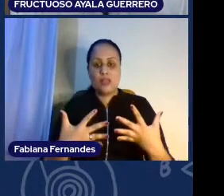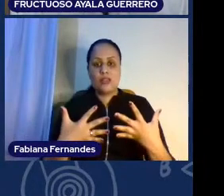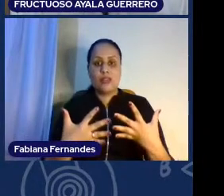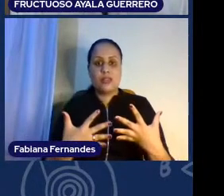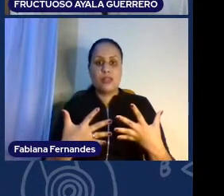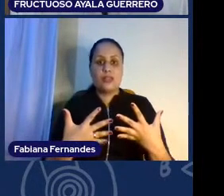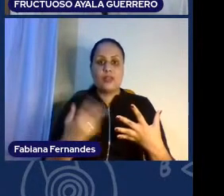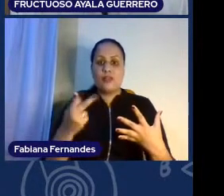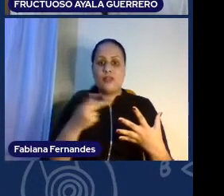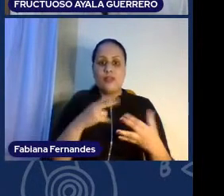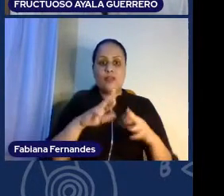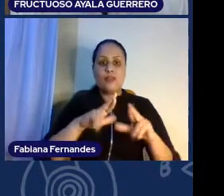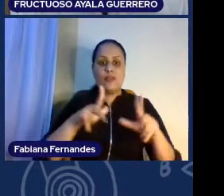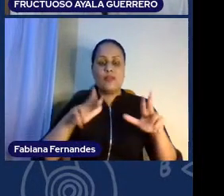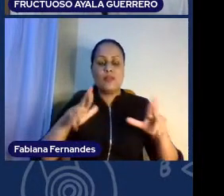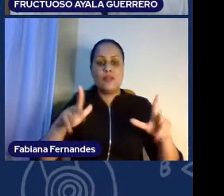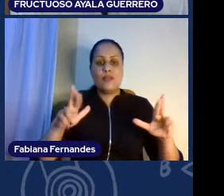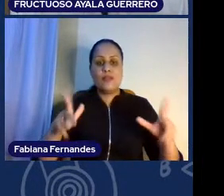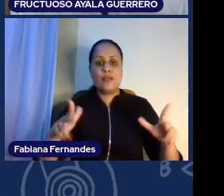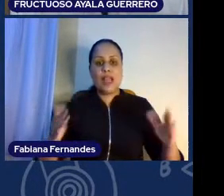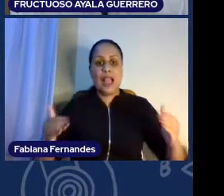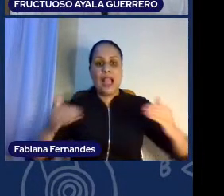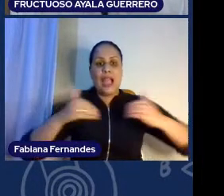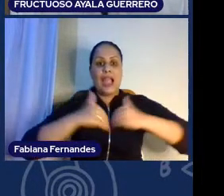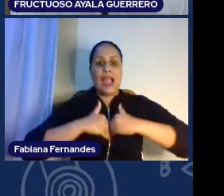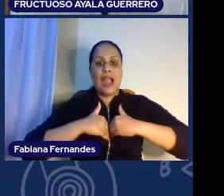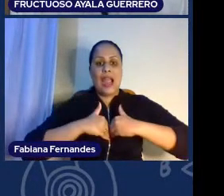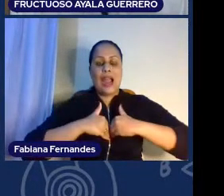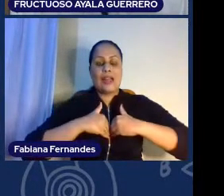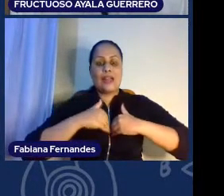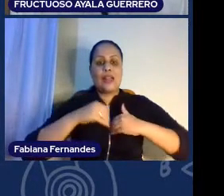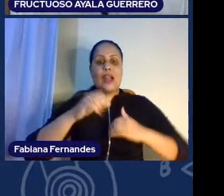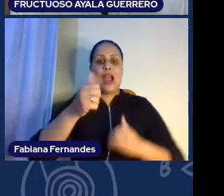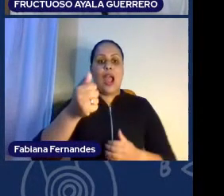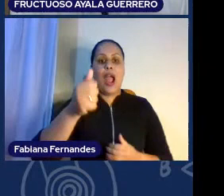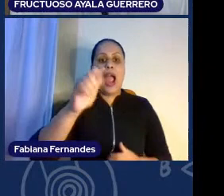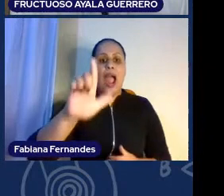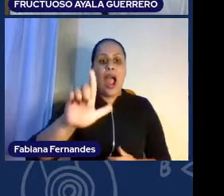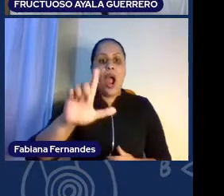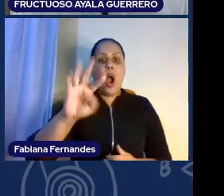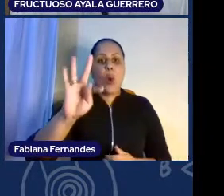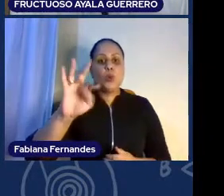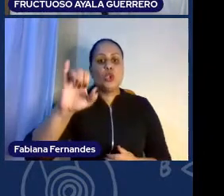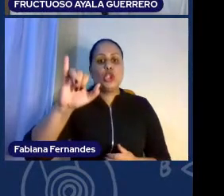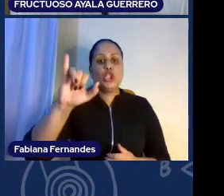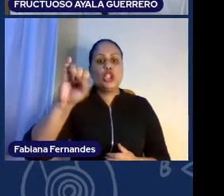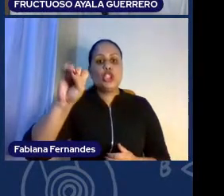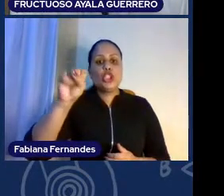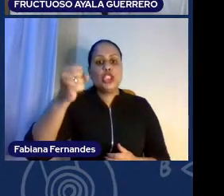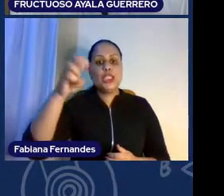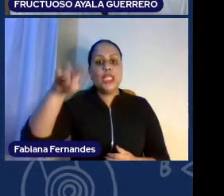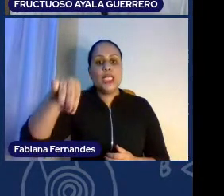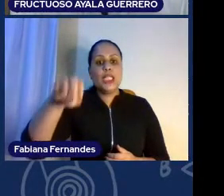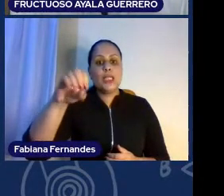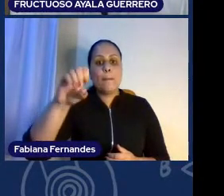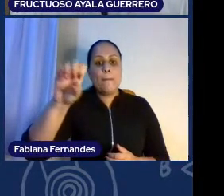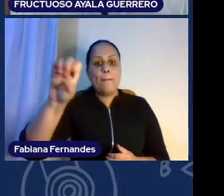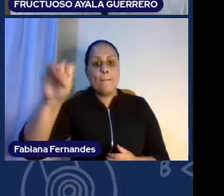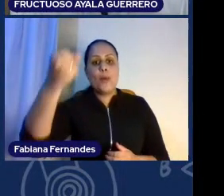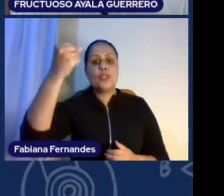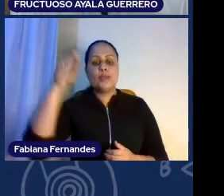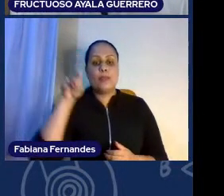el término de autismos, porque los individuos que tienen autismo pueden